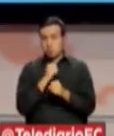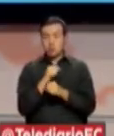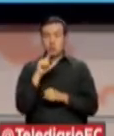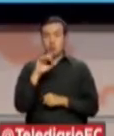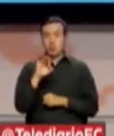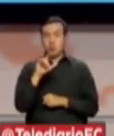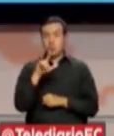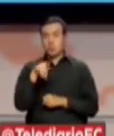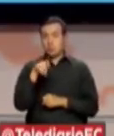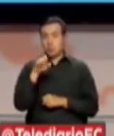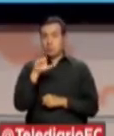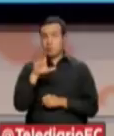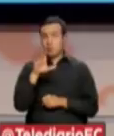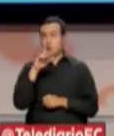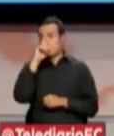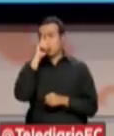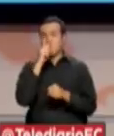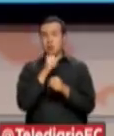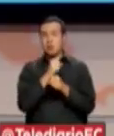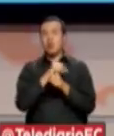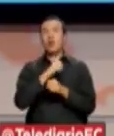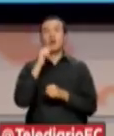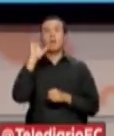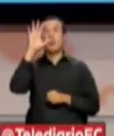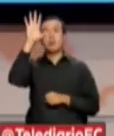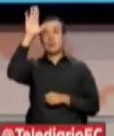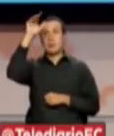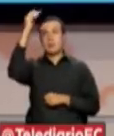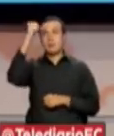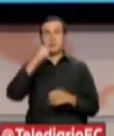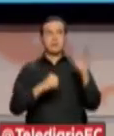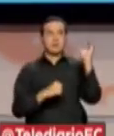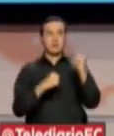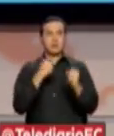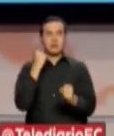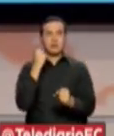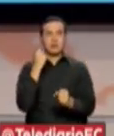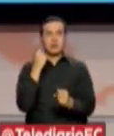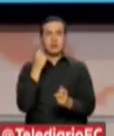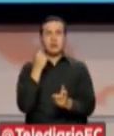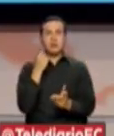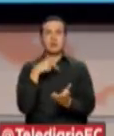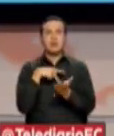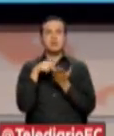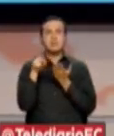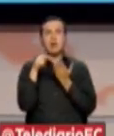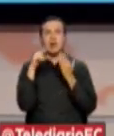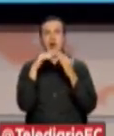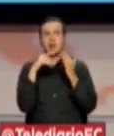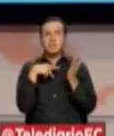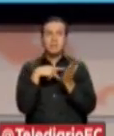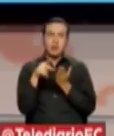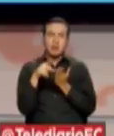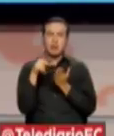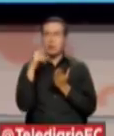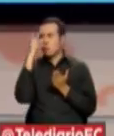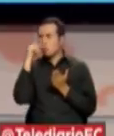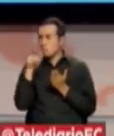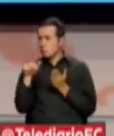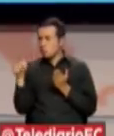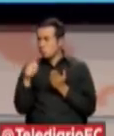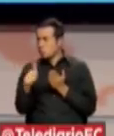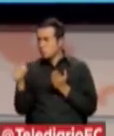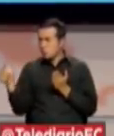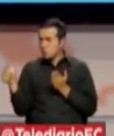pero los trabajadores los traen desde otras provincias y les pagan su existencia teniendo gente en esmeraldas